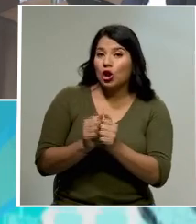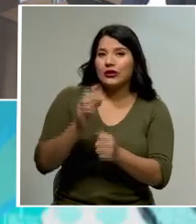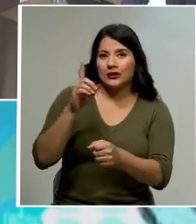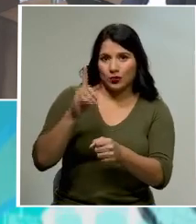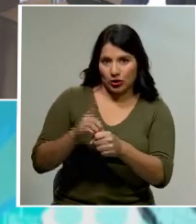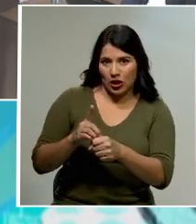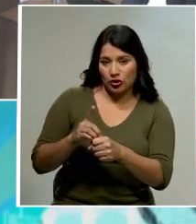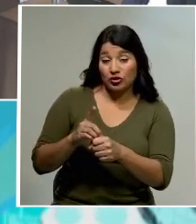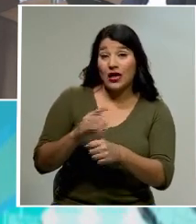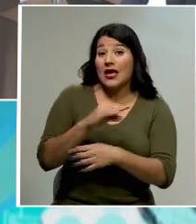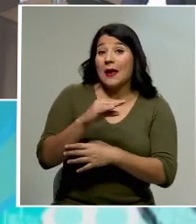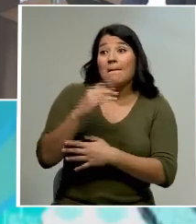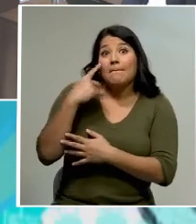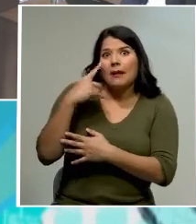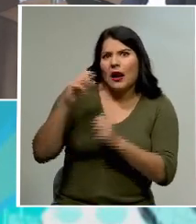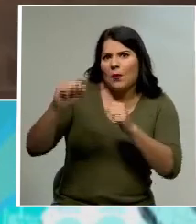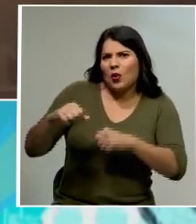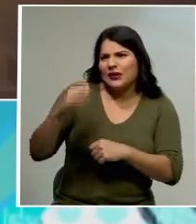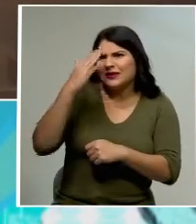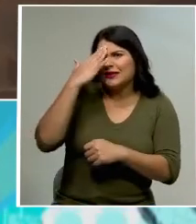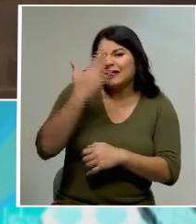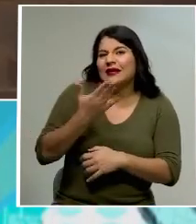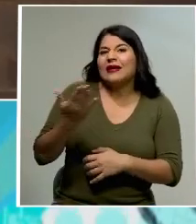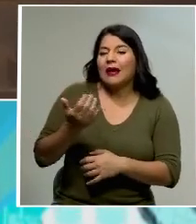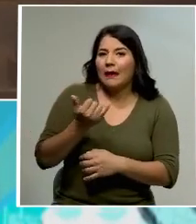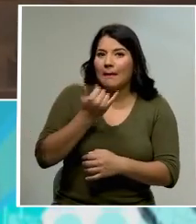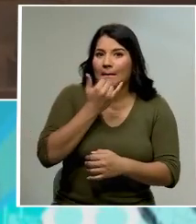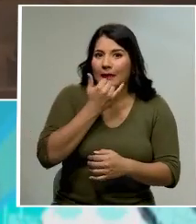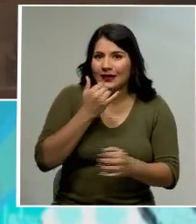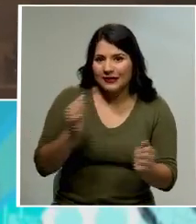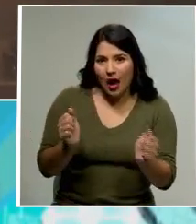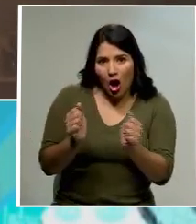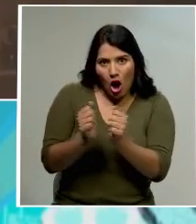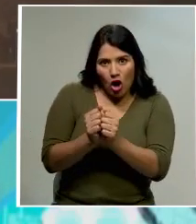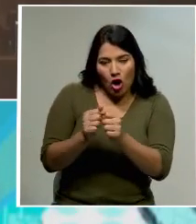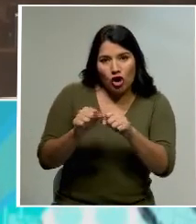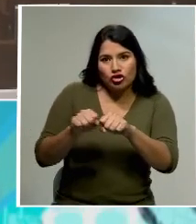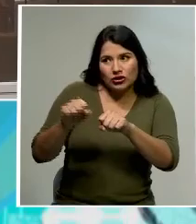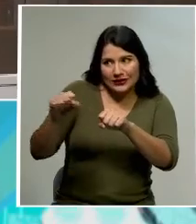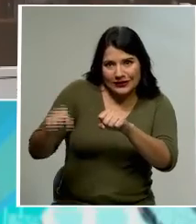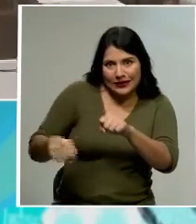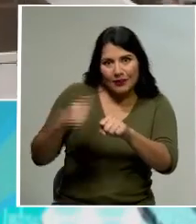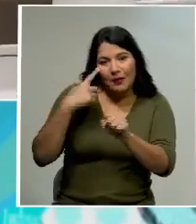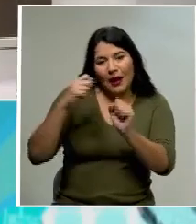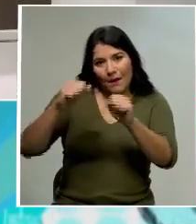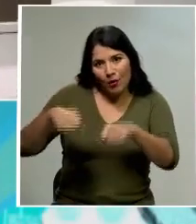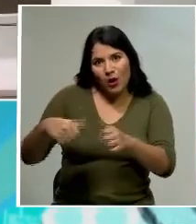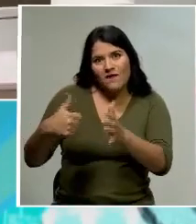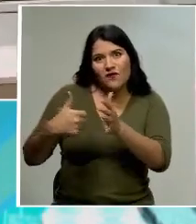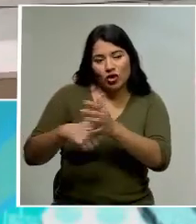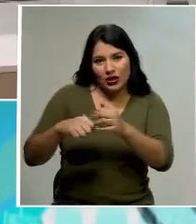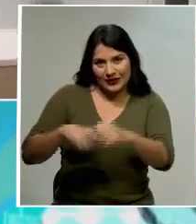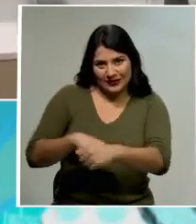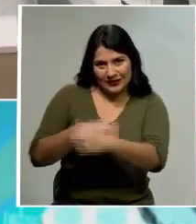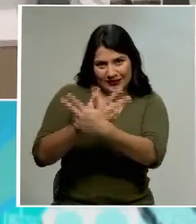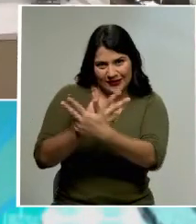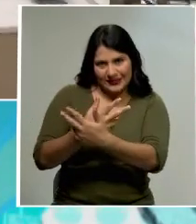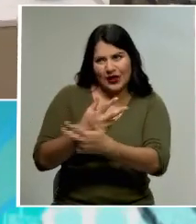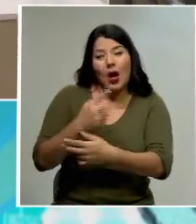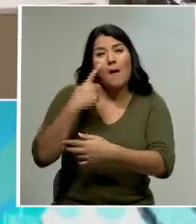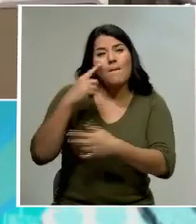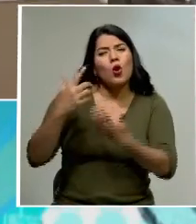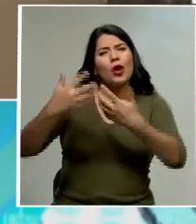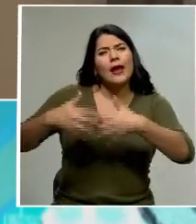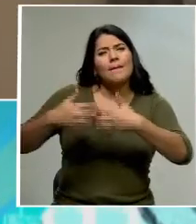ellos y pues para saber qué es lo que ha pasado también con el sistema que en algún momento se quiso implementar de la compañía